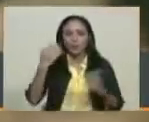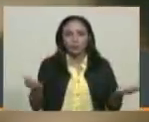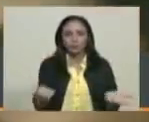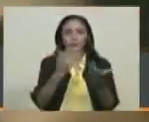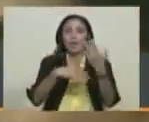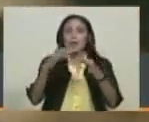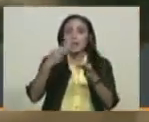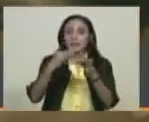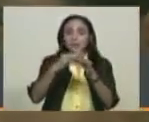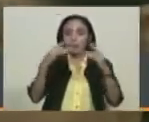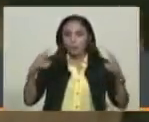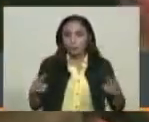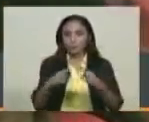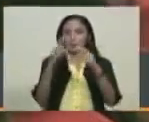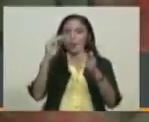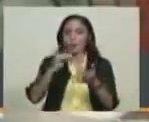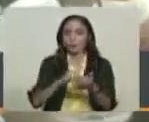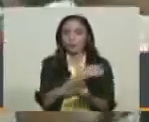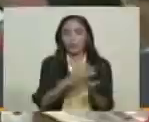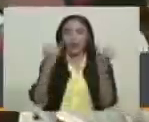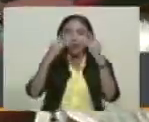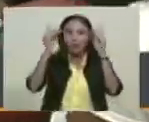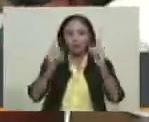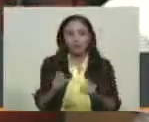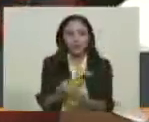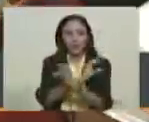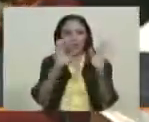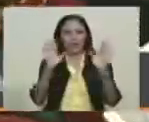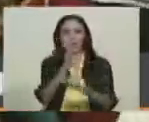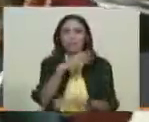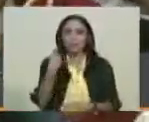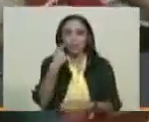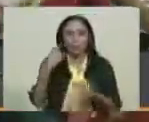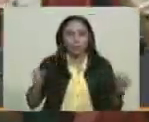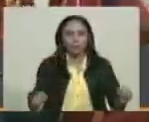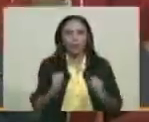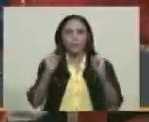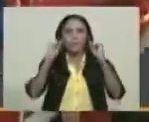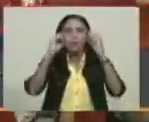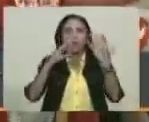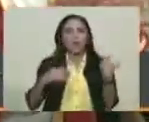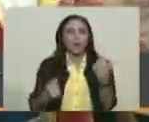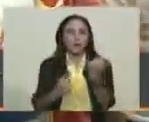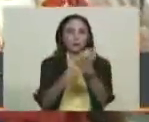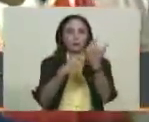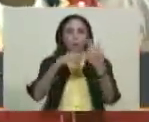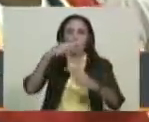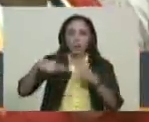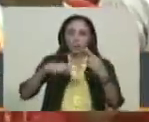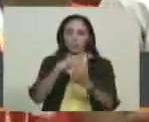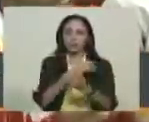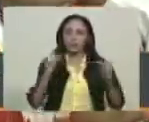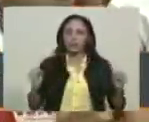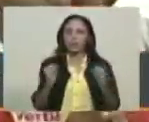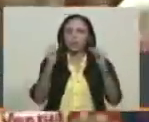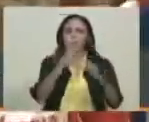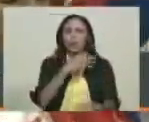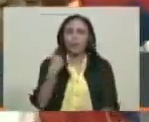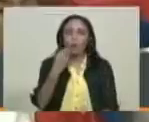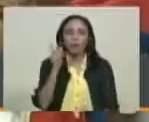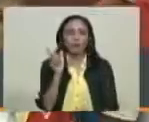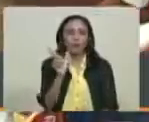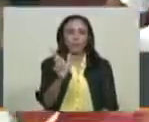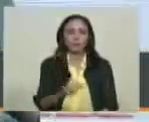en septiembre, muchachos, para las grandes decisiones de esta juventud revolucionaria. Que viva la juventud del Partido Socialista Unido de